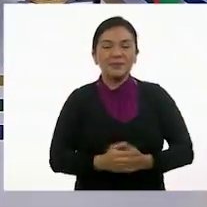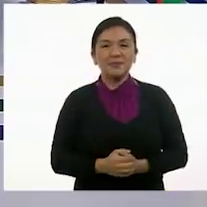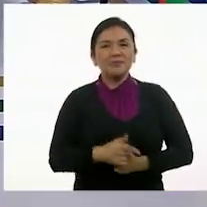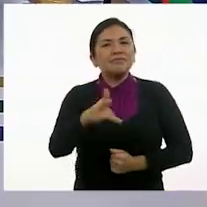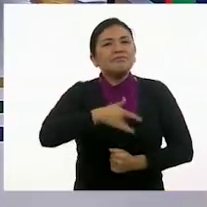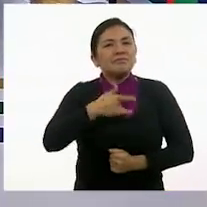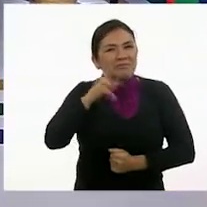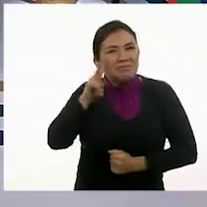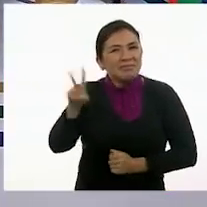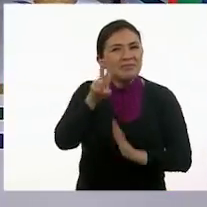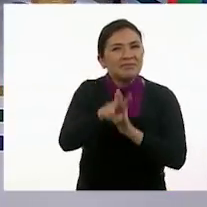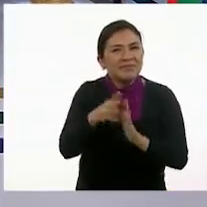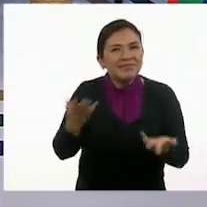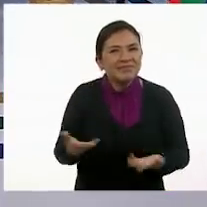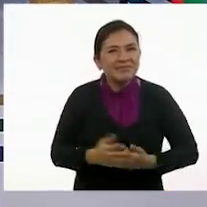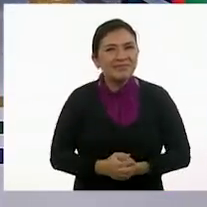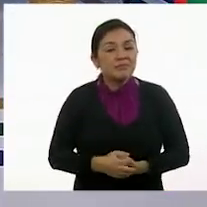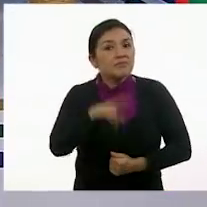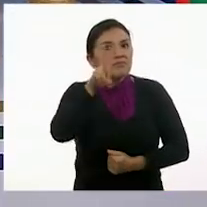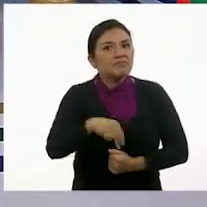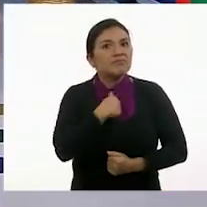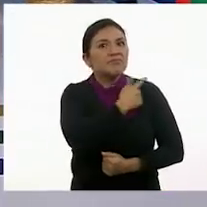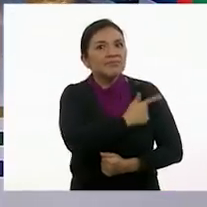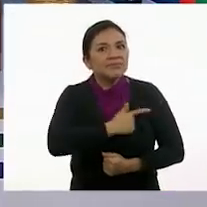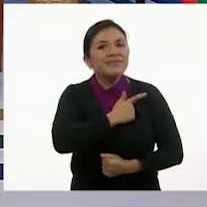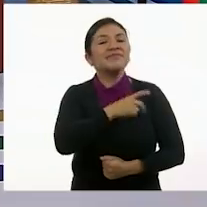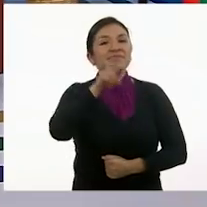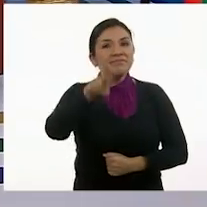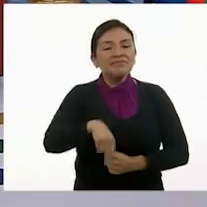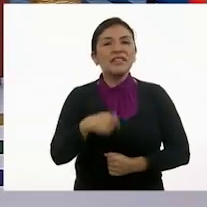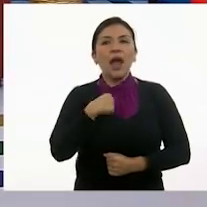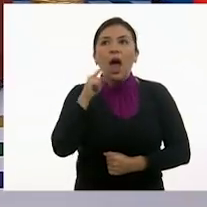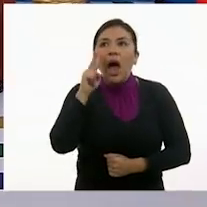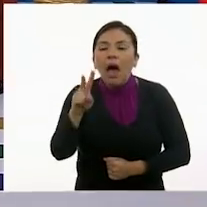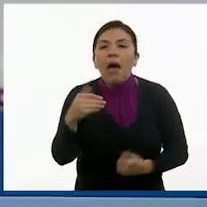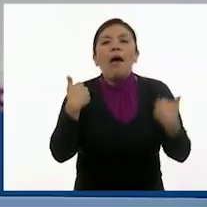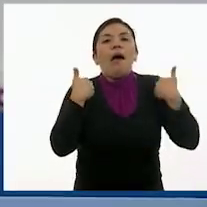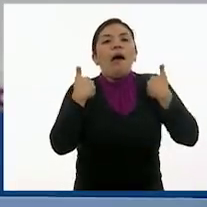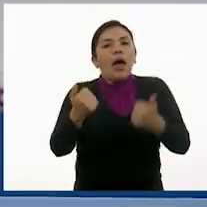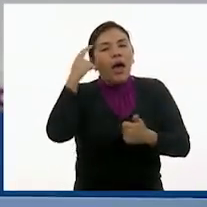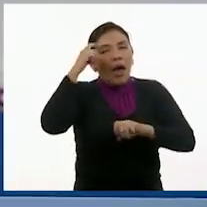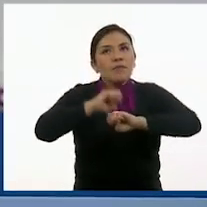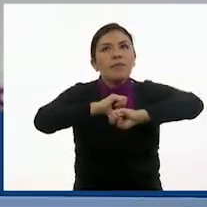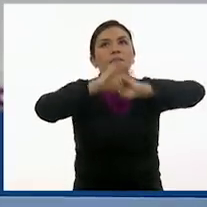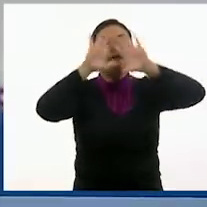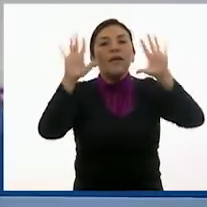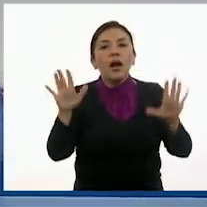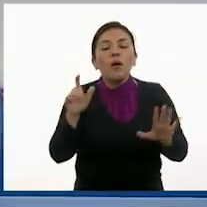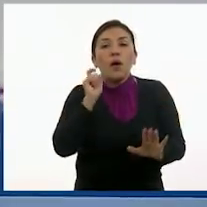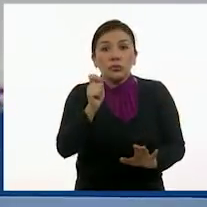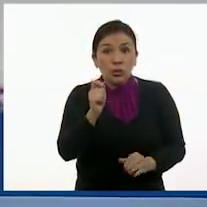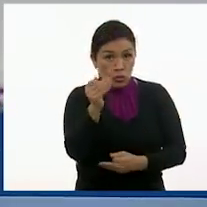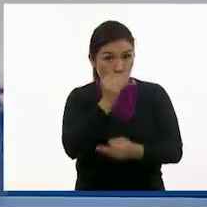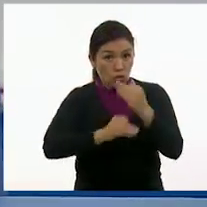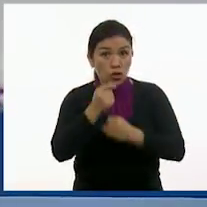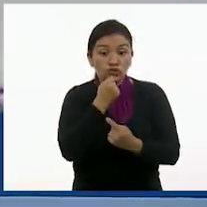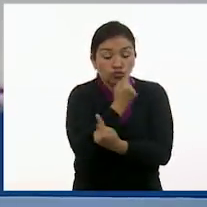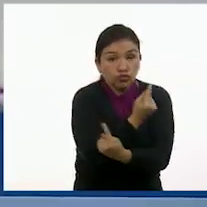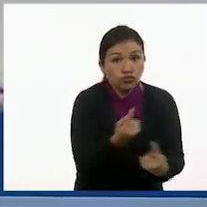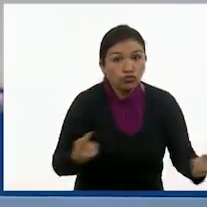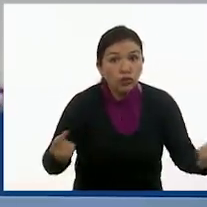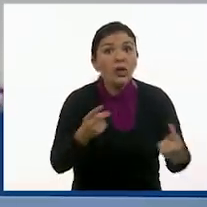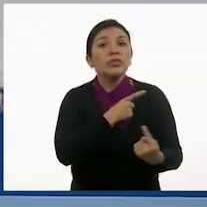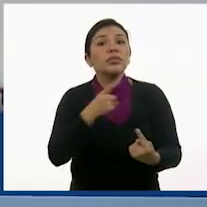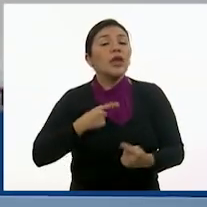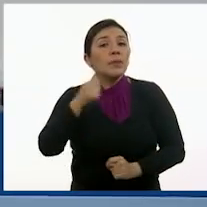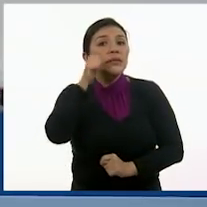¿Qué les pareció el video, chicos? Me encantó, maestra. Me quedó muy claro que no todos los niños y las niñas